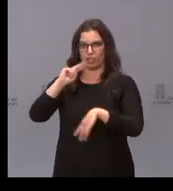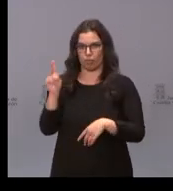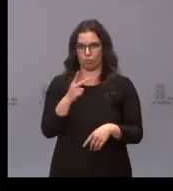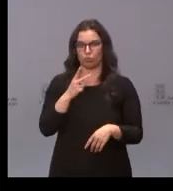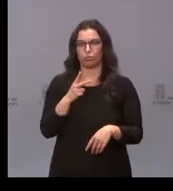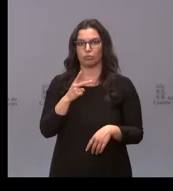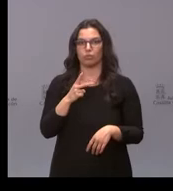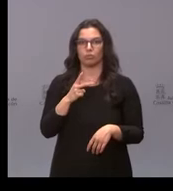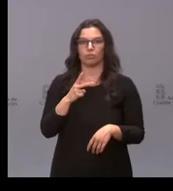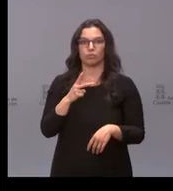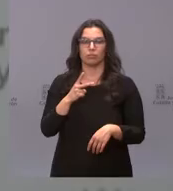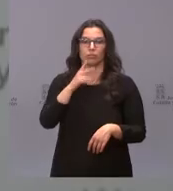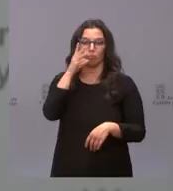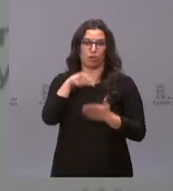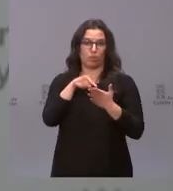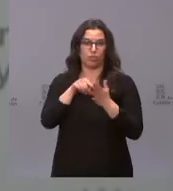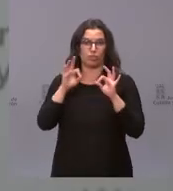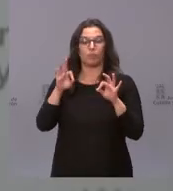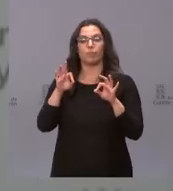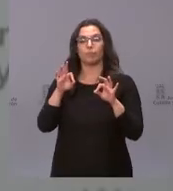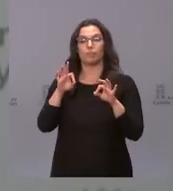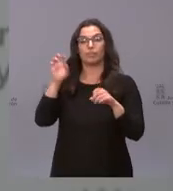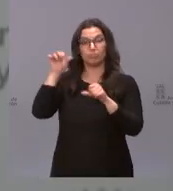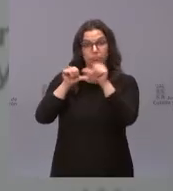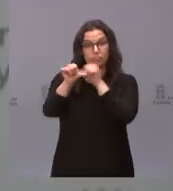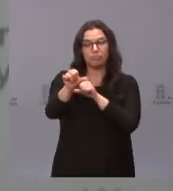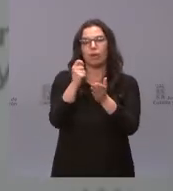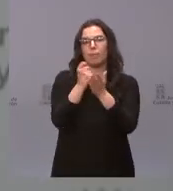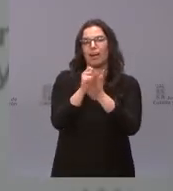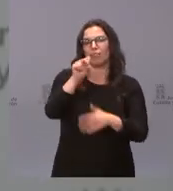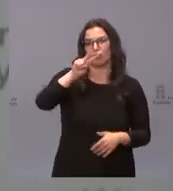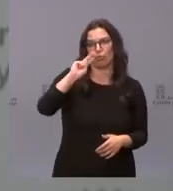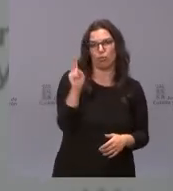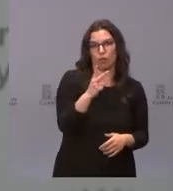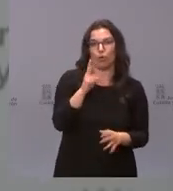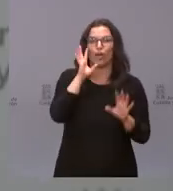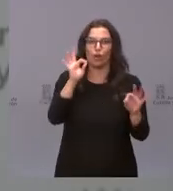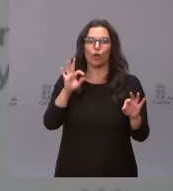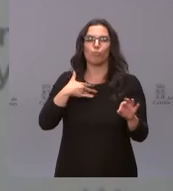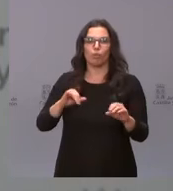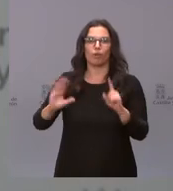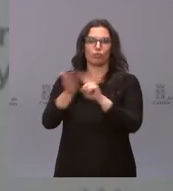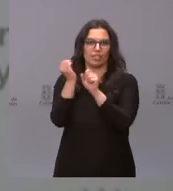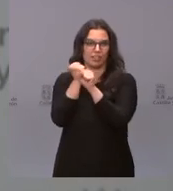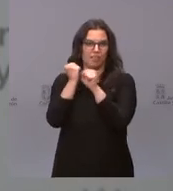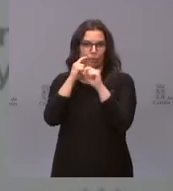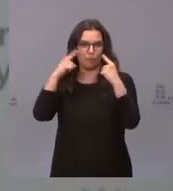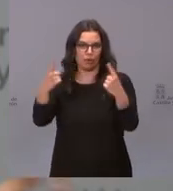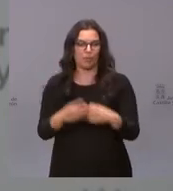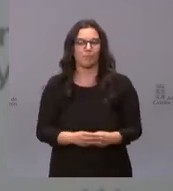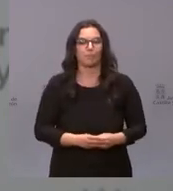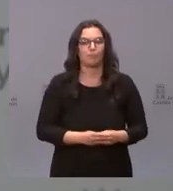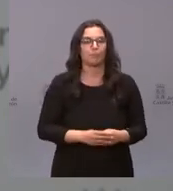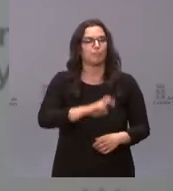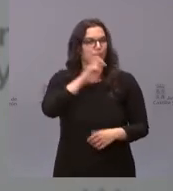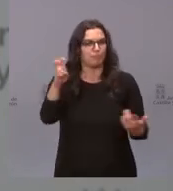con la liberación del impuesto 12 euros pagaría y lógicamente podría obtener este primer puesto de trabajo unos padres